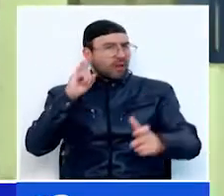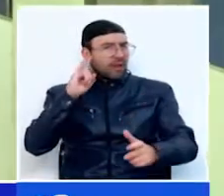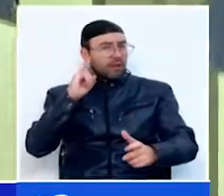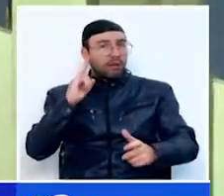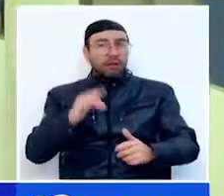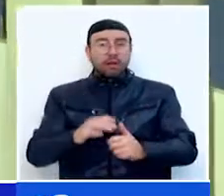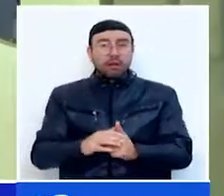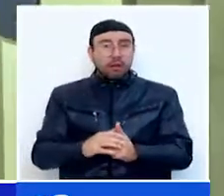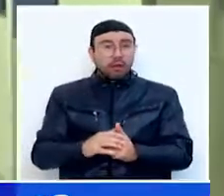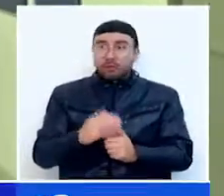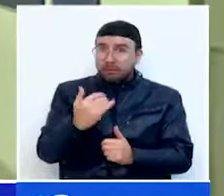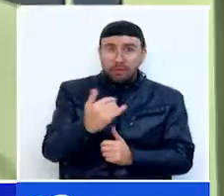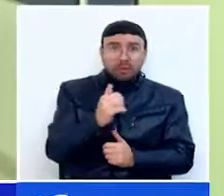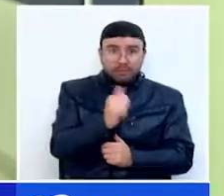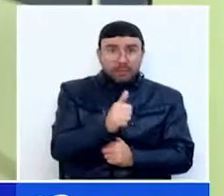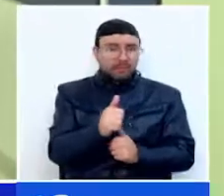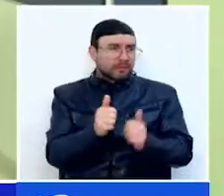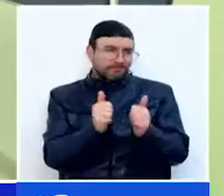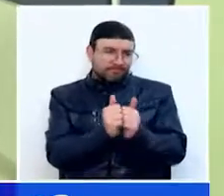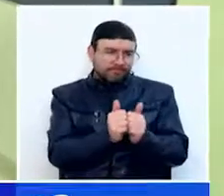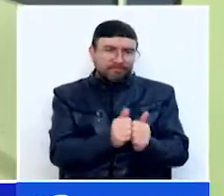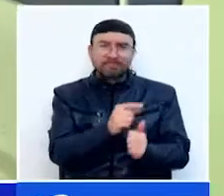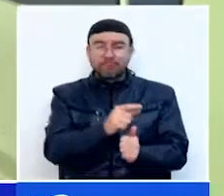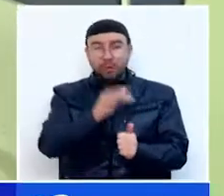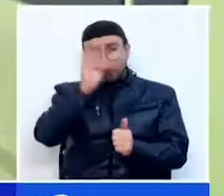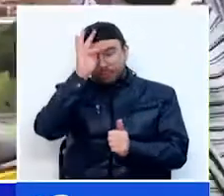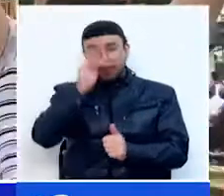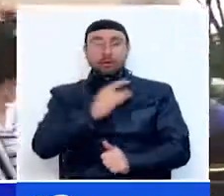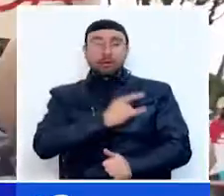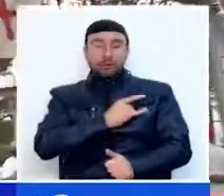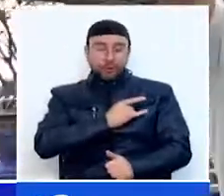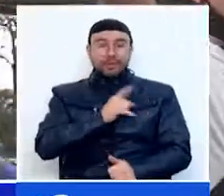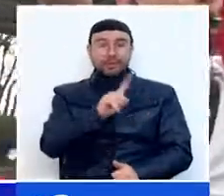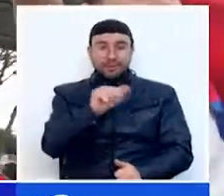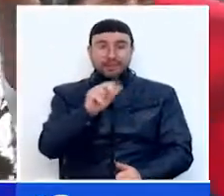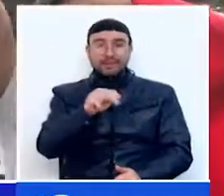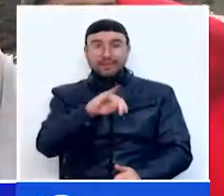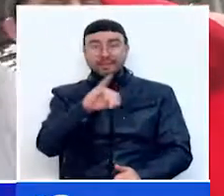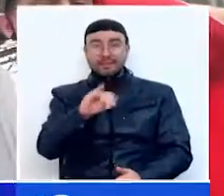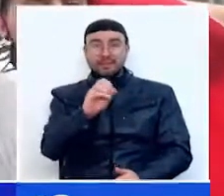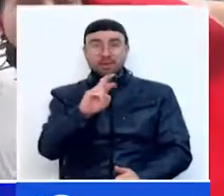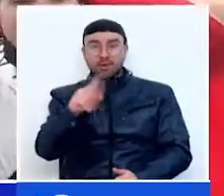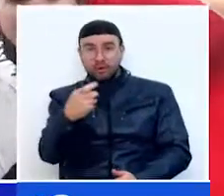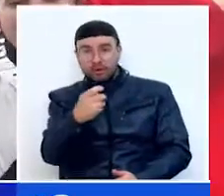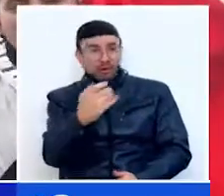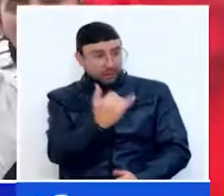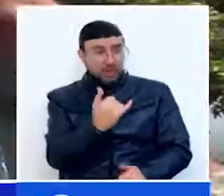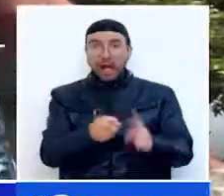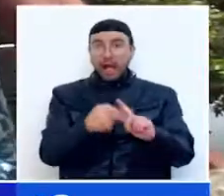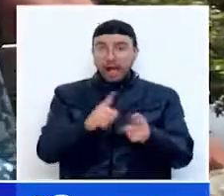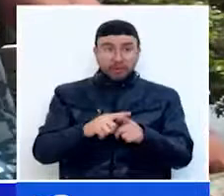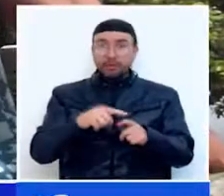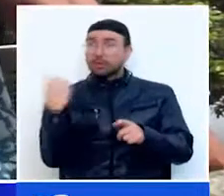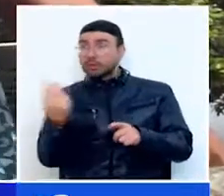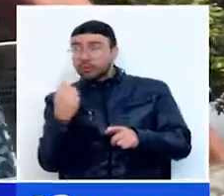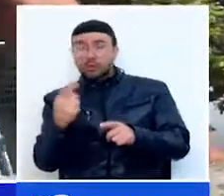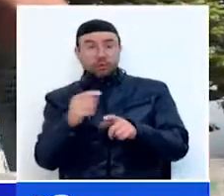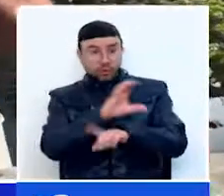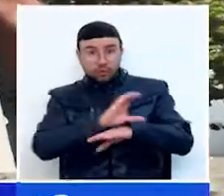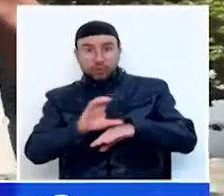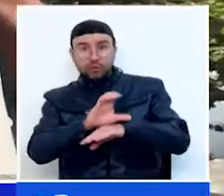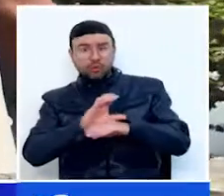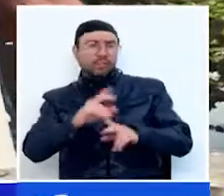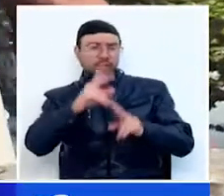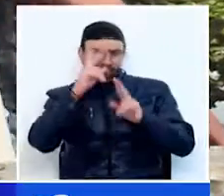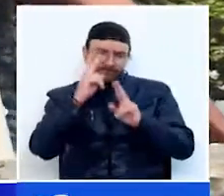Hoy, ella misma lo acompaña en el Hospital Universitario San Jorge, mientras amigos y el resto de la ciudadanía le rinde homenaje en el